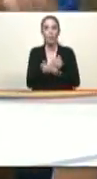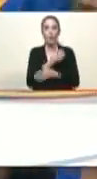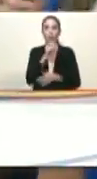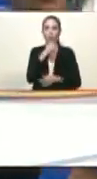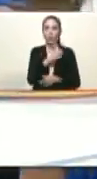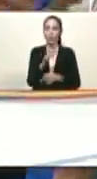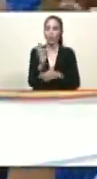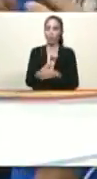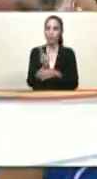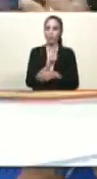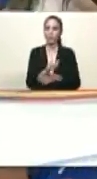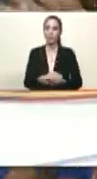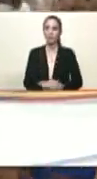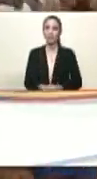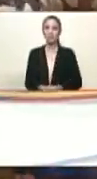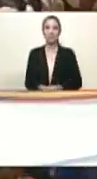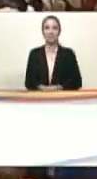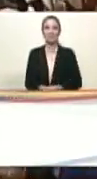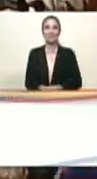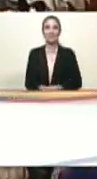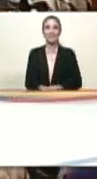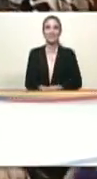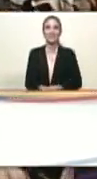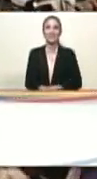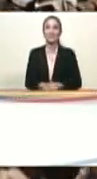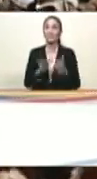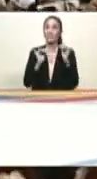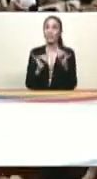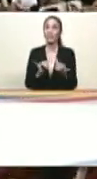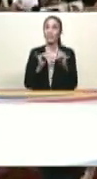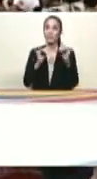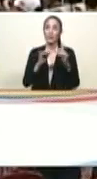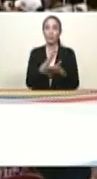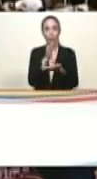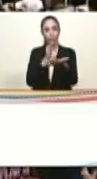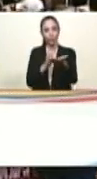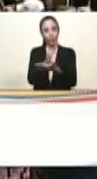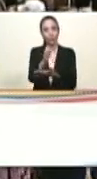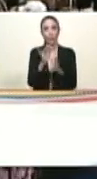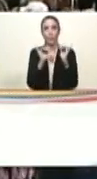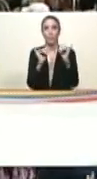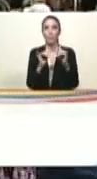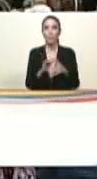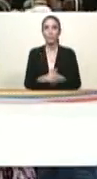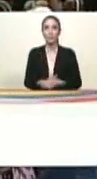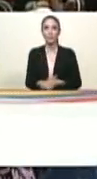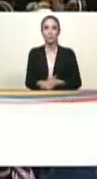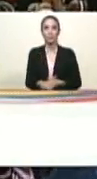automático. Y así de aquí en adelante.